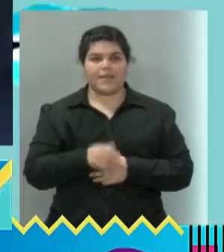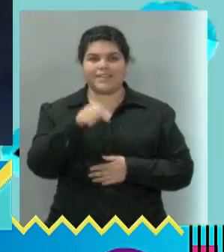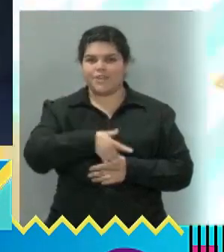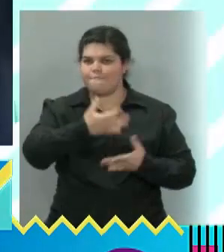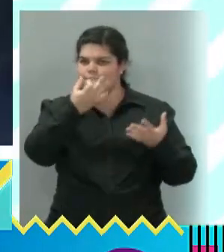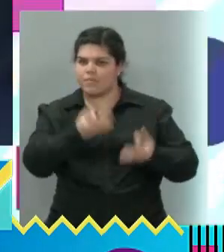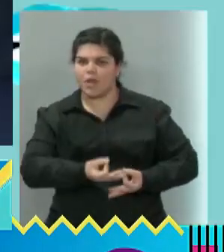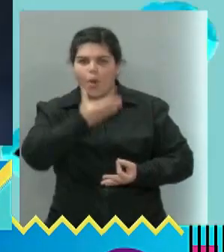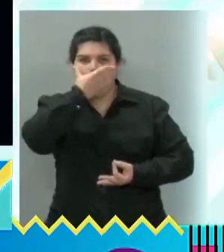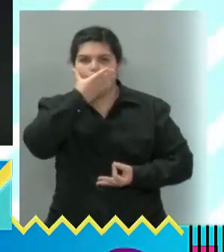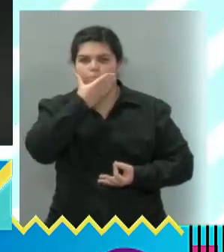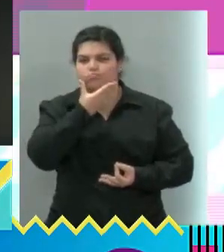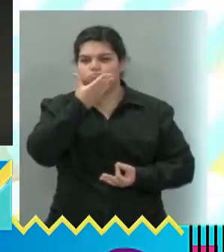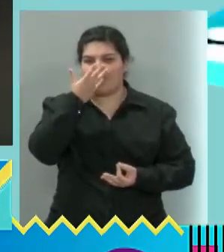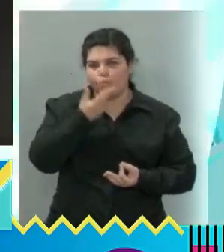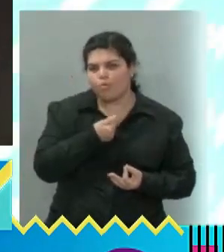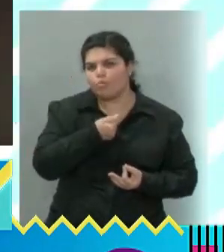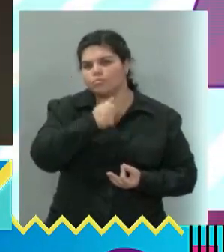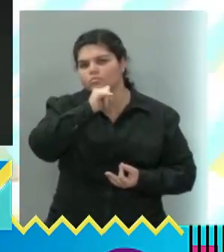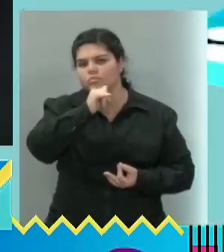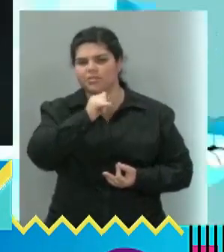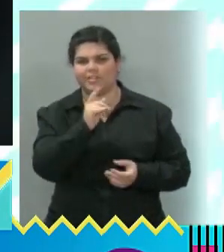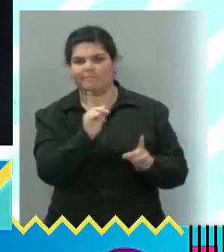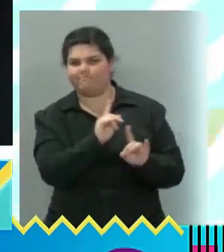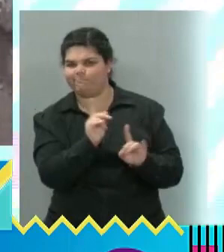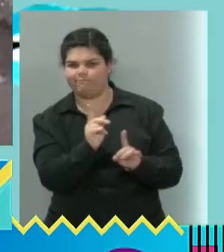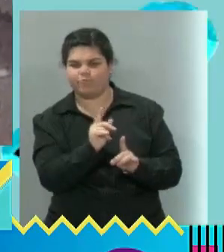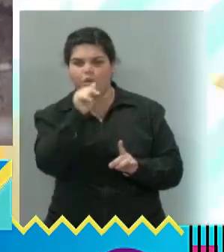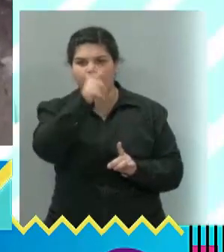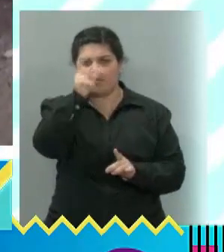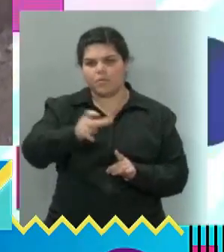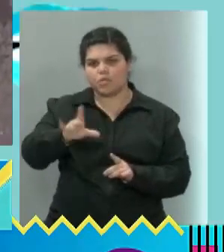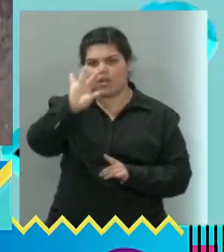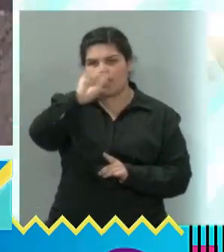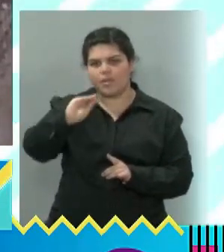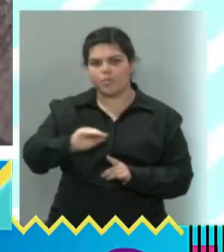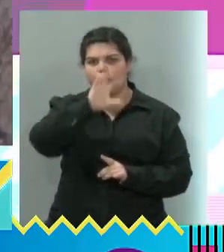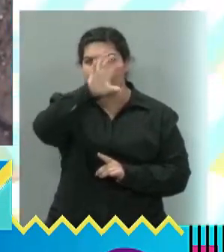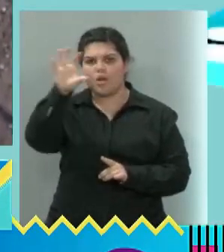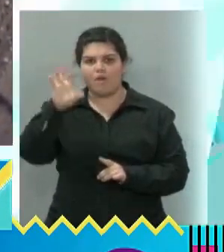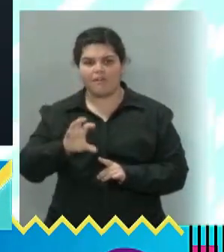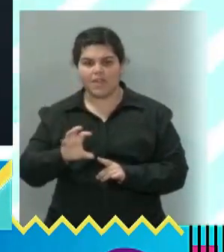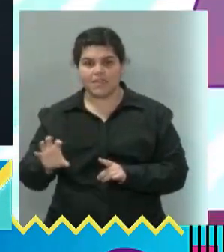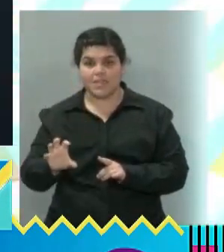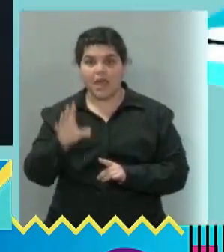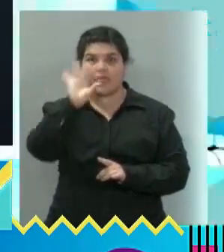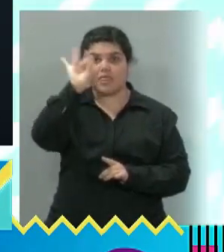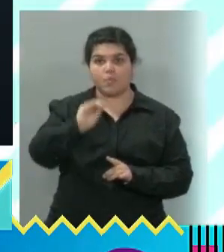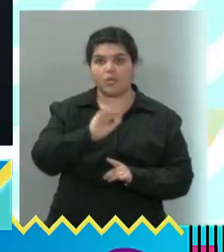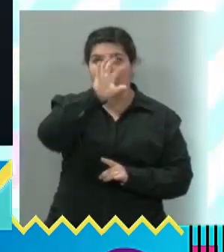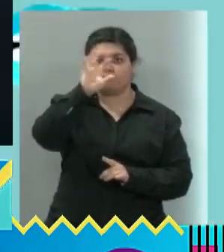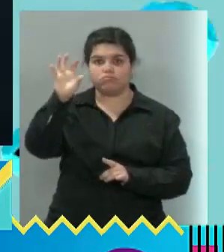ni tampoco del espíritu de los diputados del interior que habían formado parte que